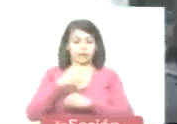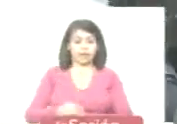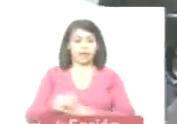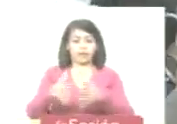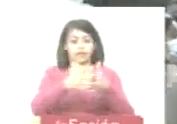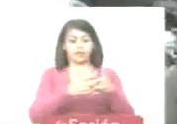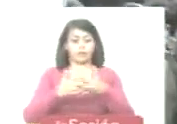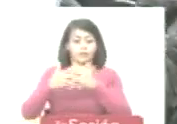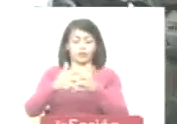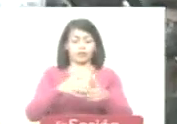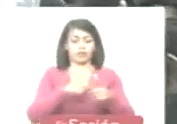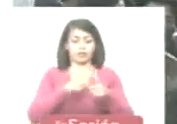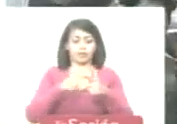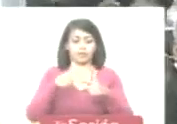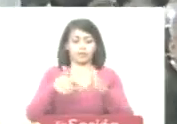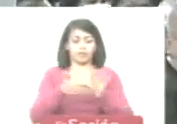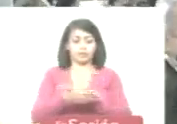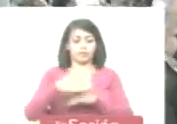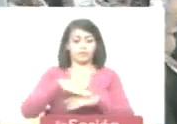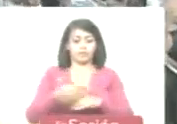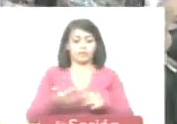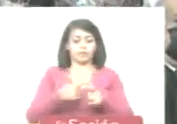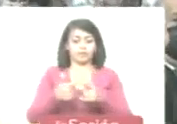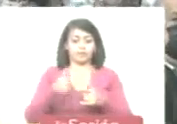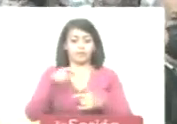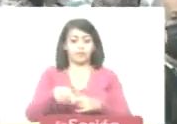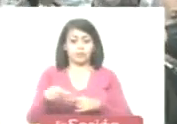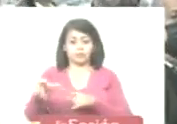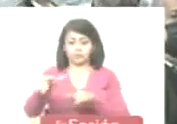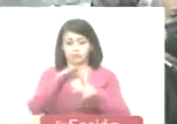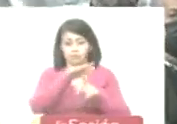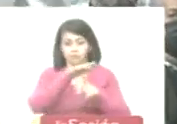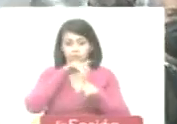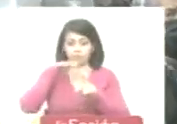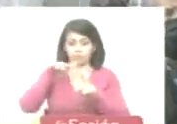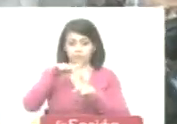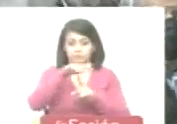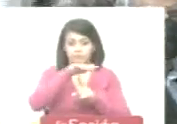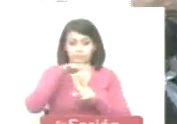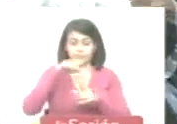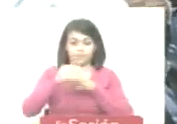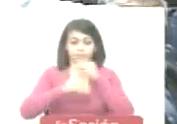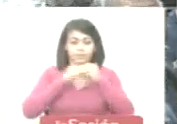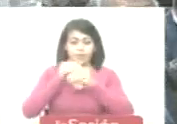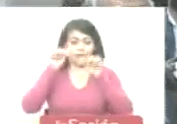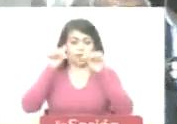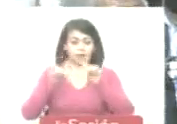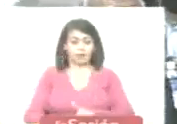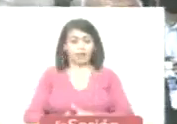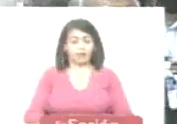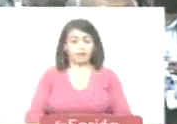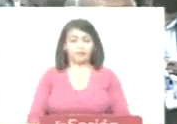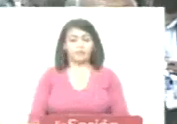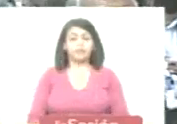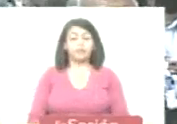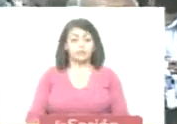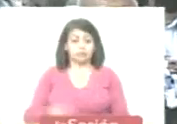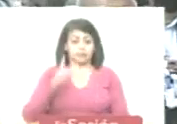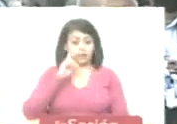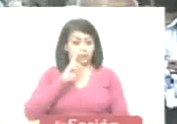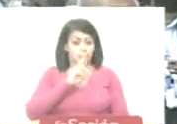imperialismo norteamericano. Y es absolutamente manipulador el hecho de que aquí se venga